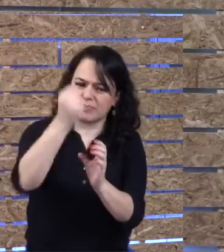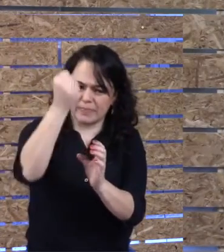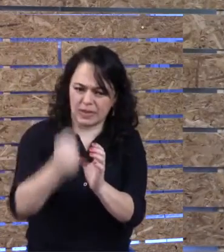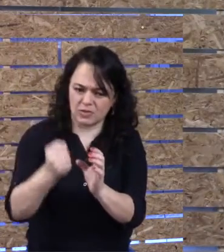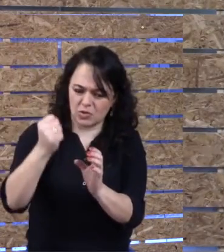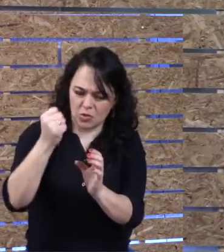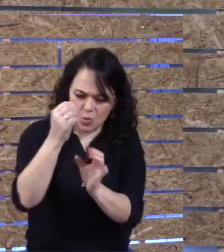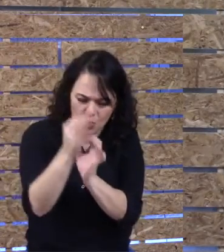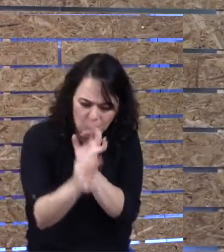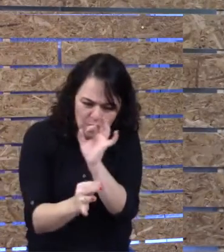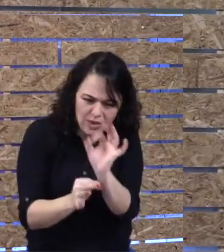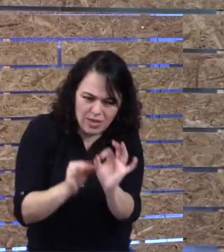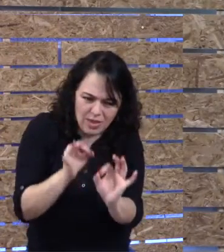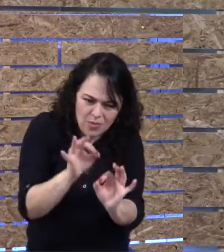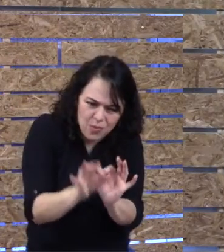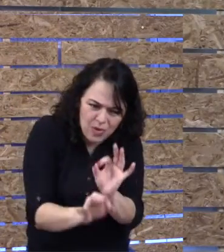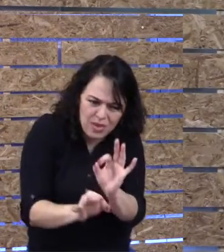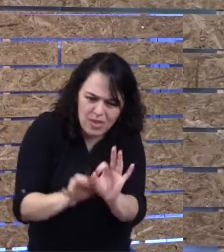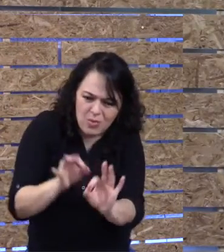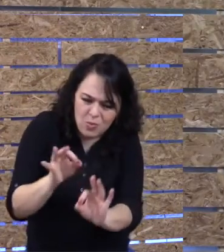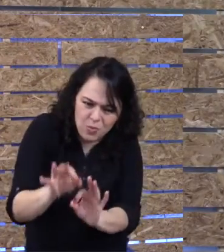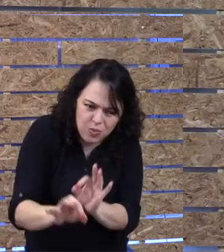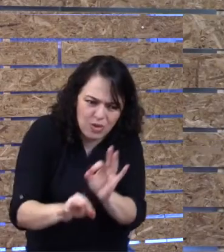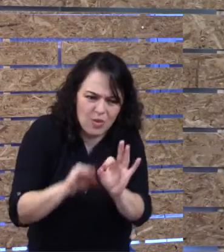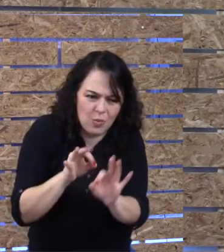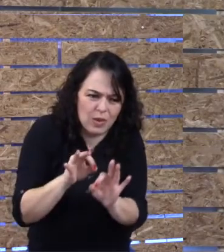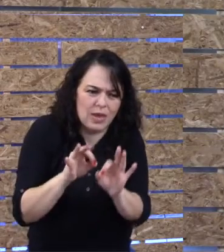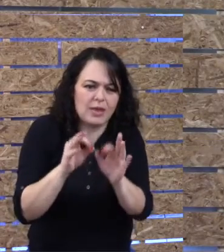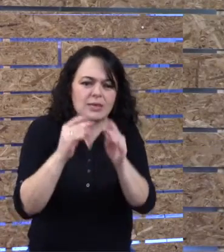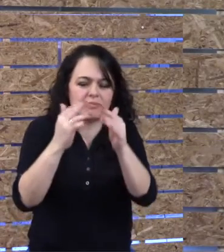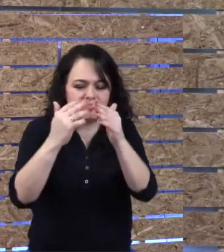Porque aunque nosotros hablamos tan mal de las ovejas